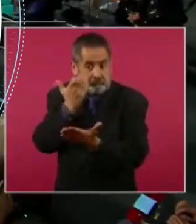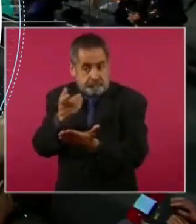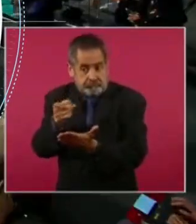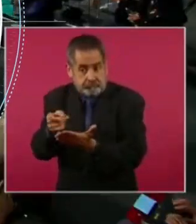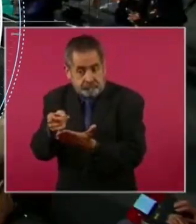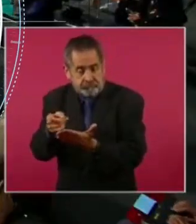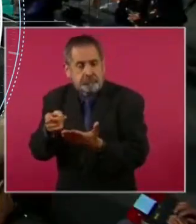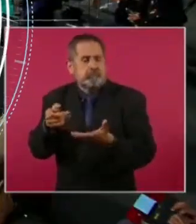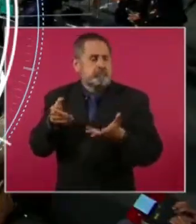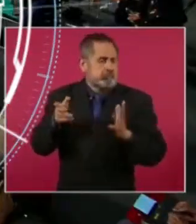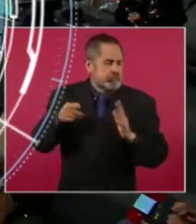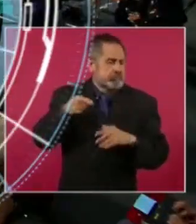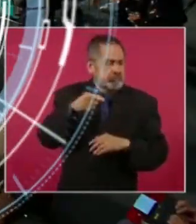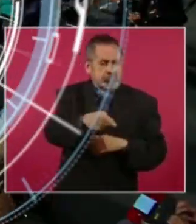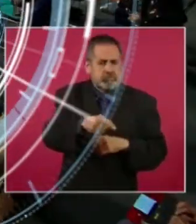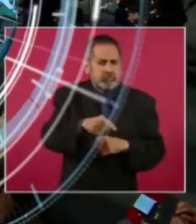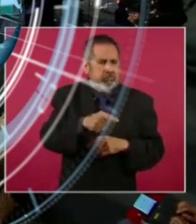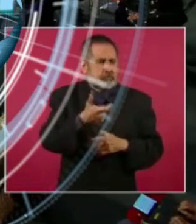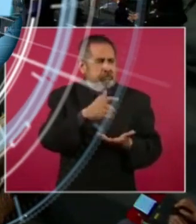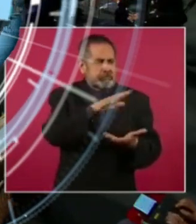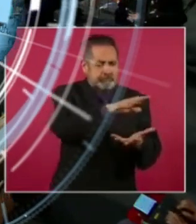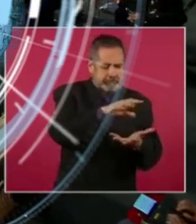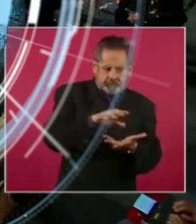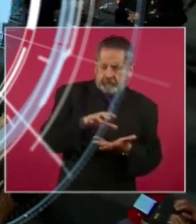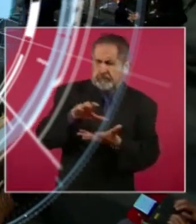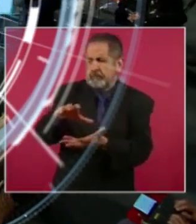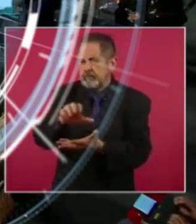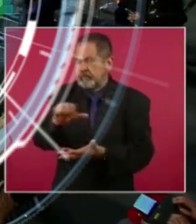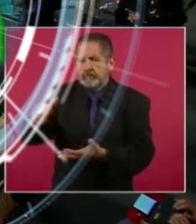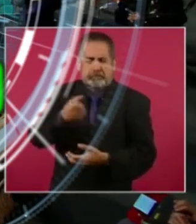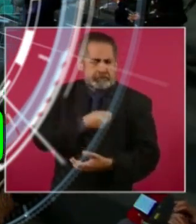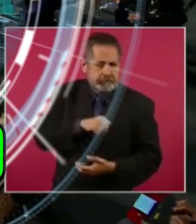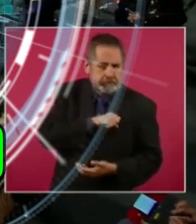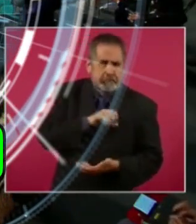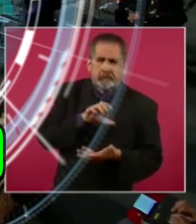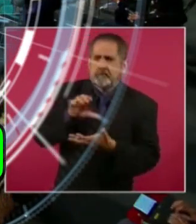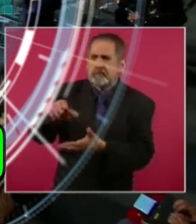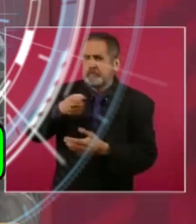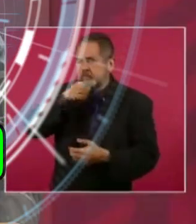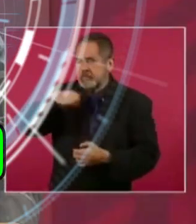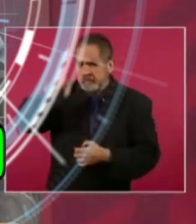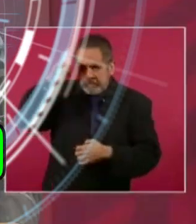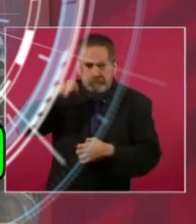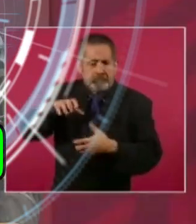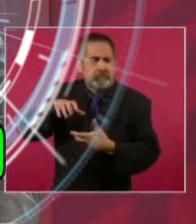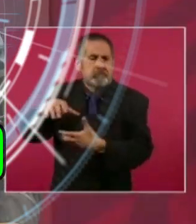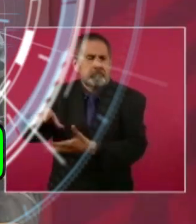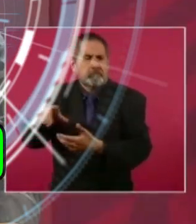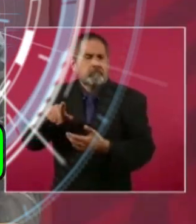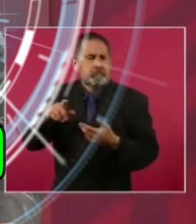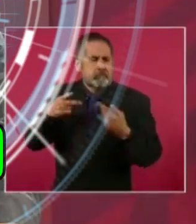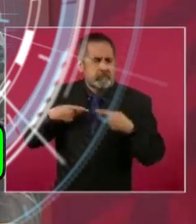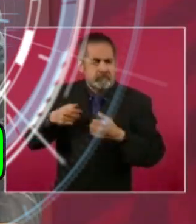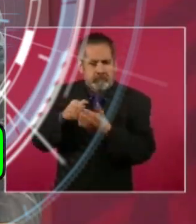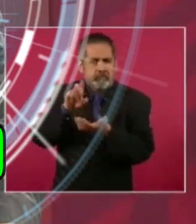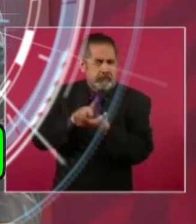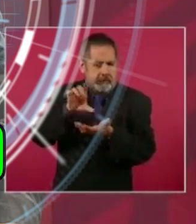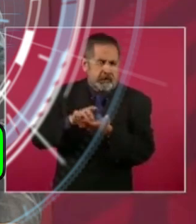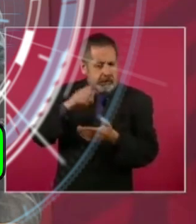que se destinara a la salud, a apoyar a los adultos mayores, a las personas con